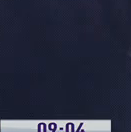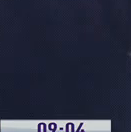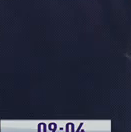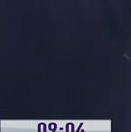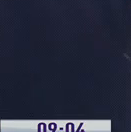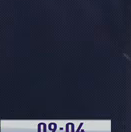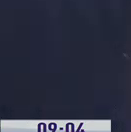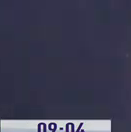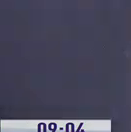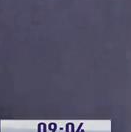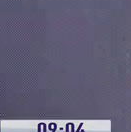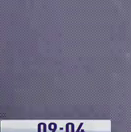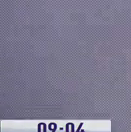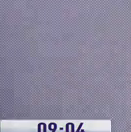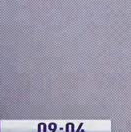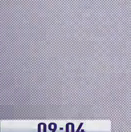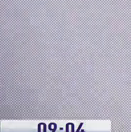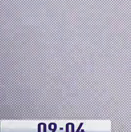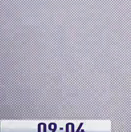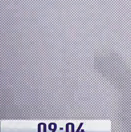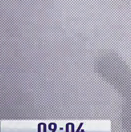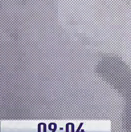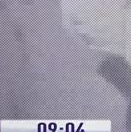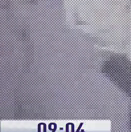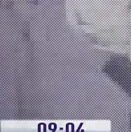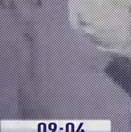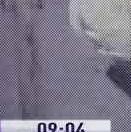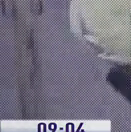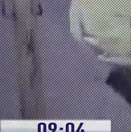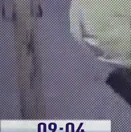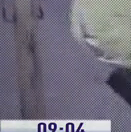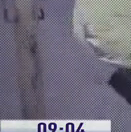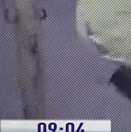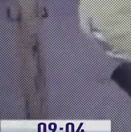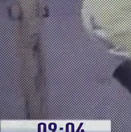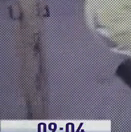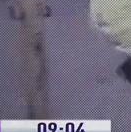amor. Son como